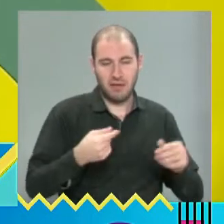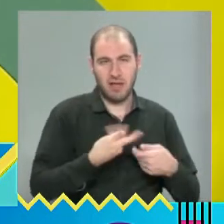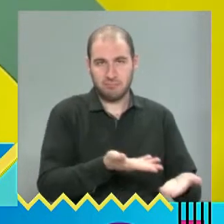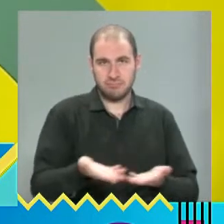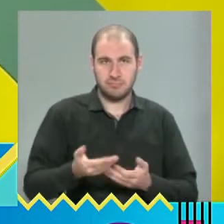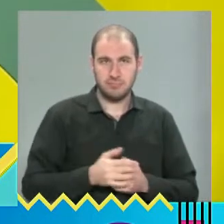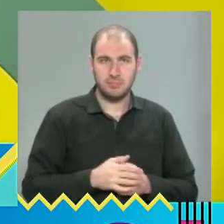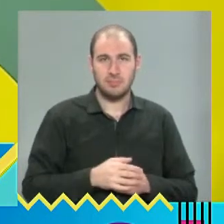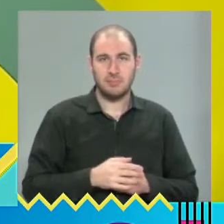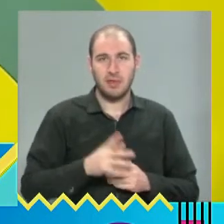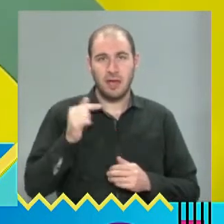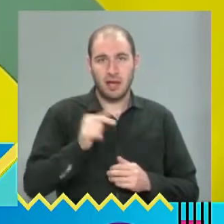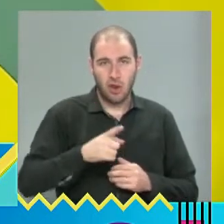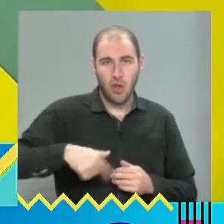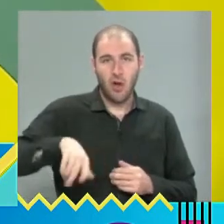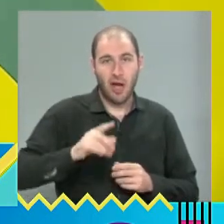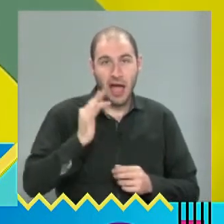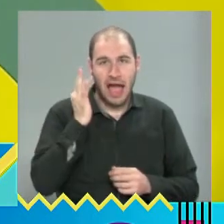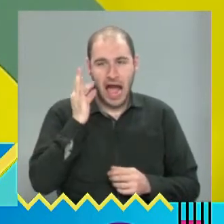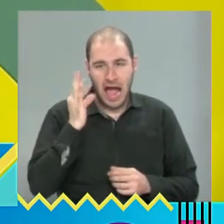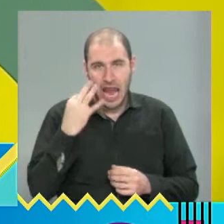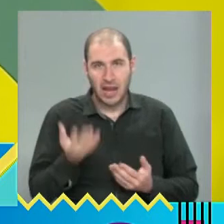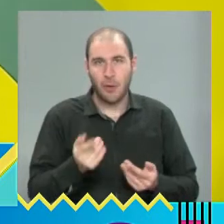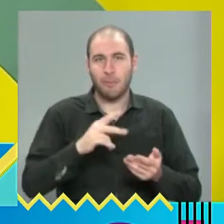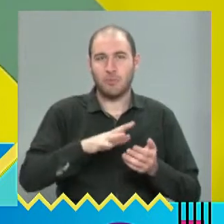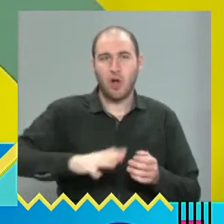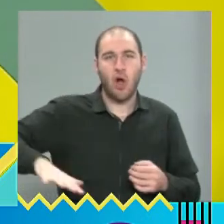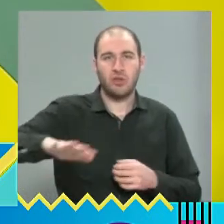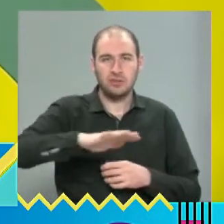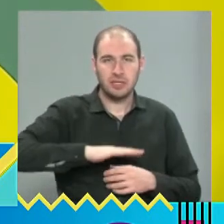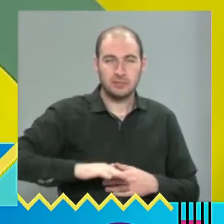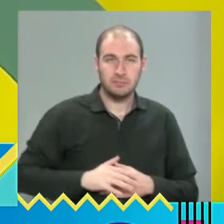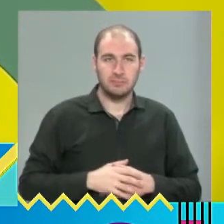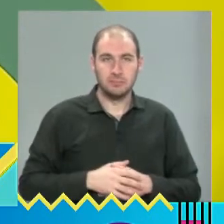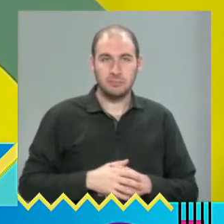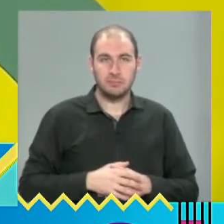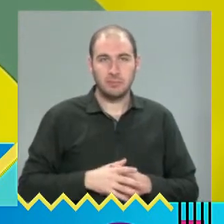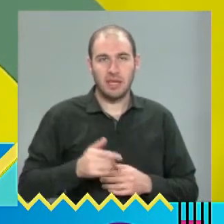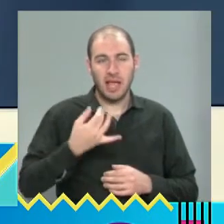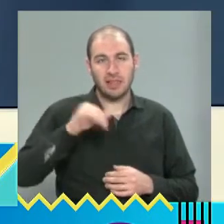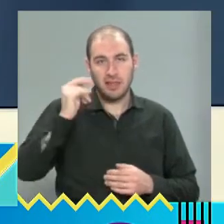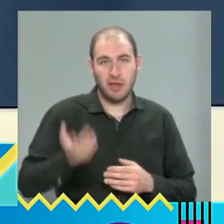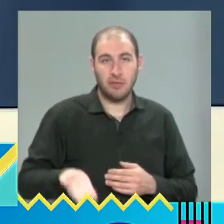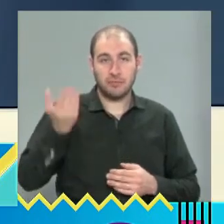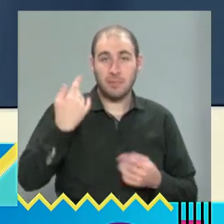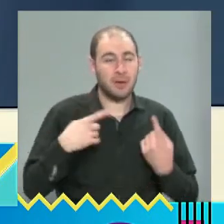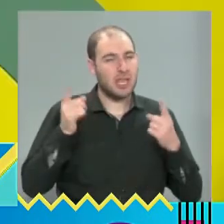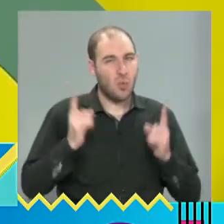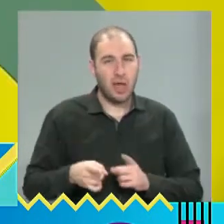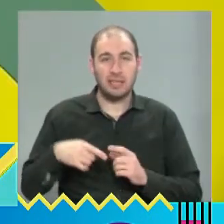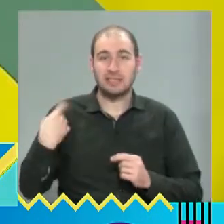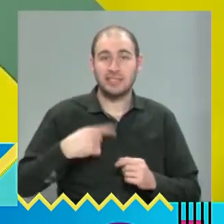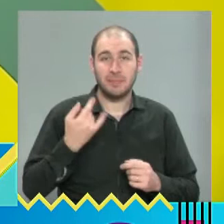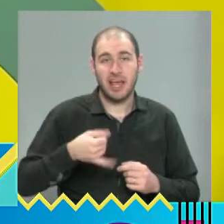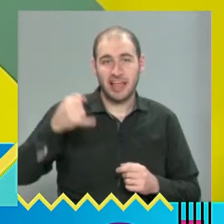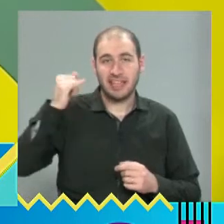cual saldríamos un poco de este contexto de apreciación de tasas de interés. Igual siempre la